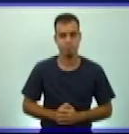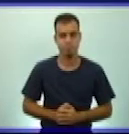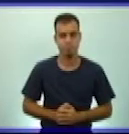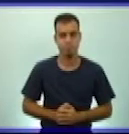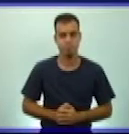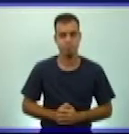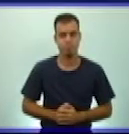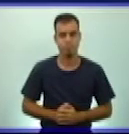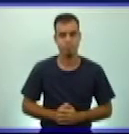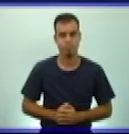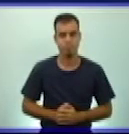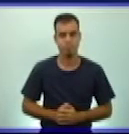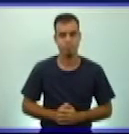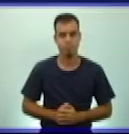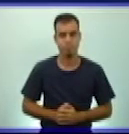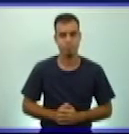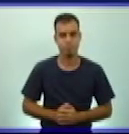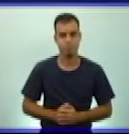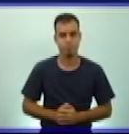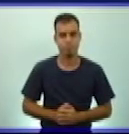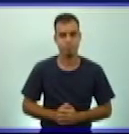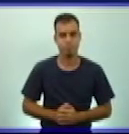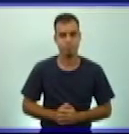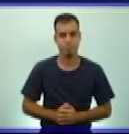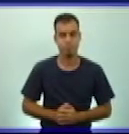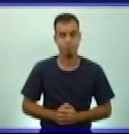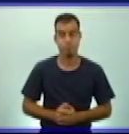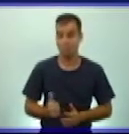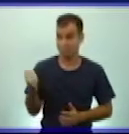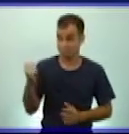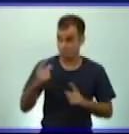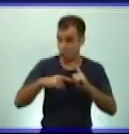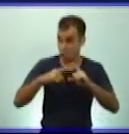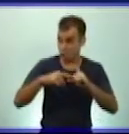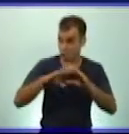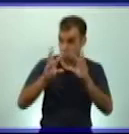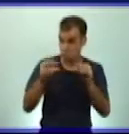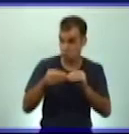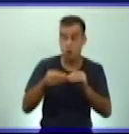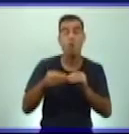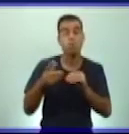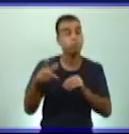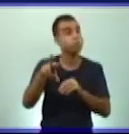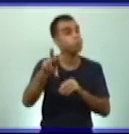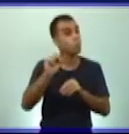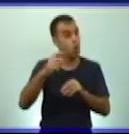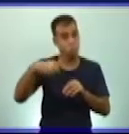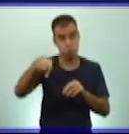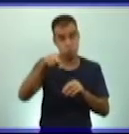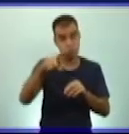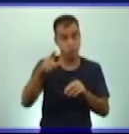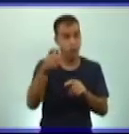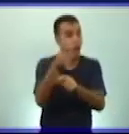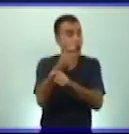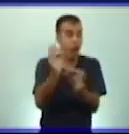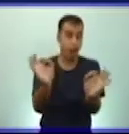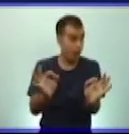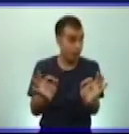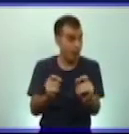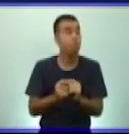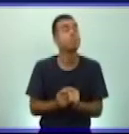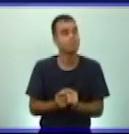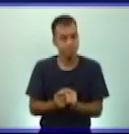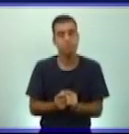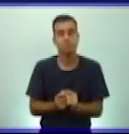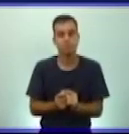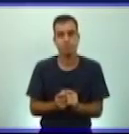potencia y la eficiencia energética. Este contenido es nuevo para ustedes, por lo tanto vamos a